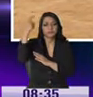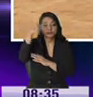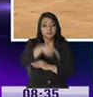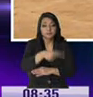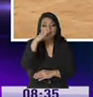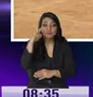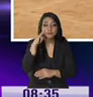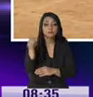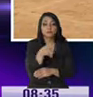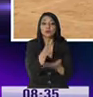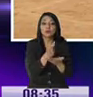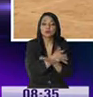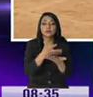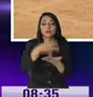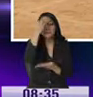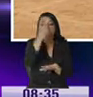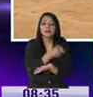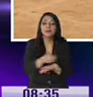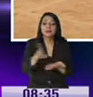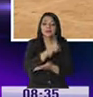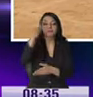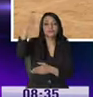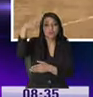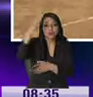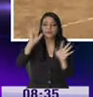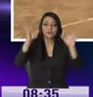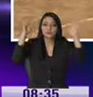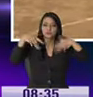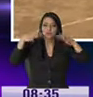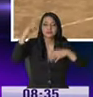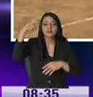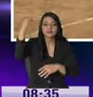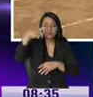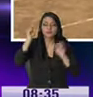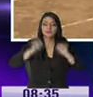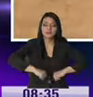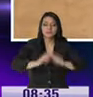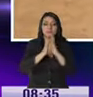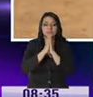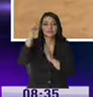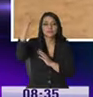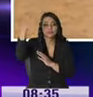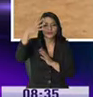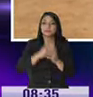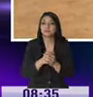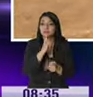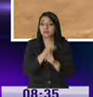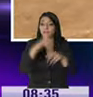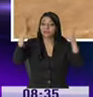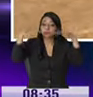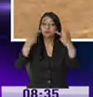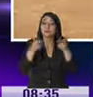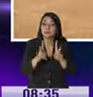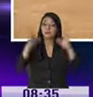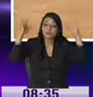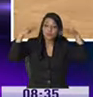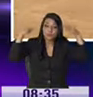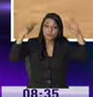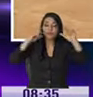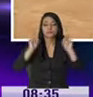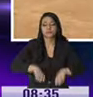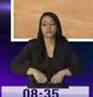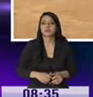estos cursos y aprendan la danza del sol, no de la lluvia, sino del sol. El danza del sol, bum, bum, bum, bum, bum. ¿Por qué es la de la lluvia, no? Claro, es la de la lluvia. Bum, bum, bum, bum,